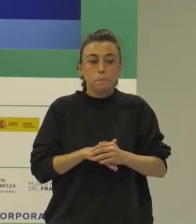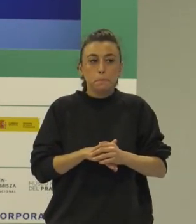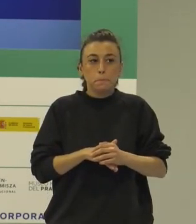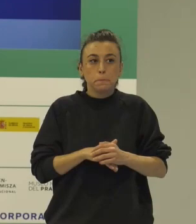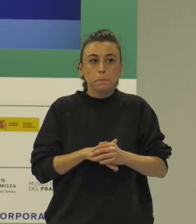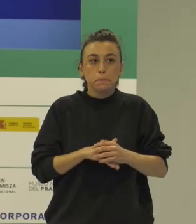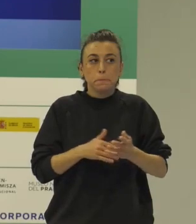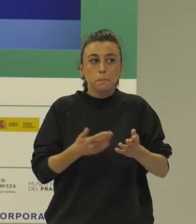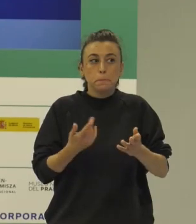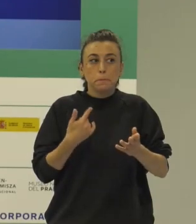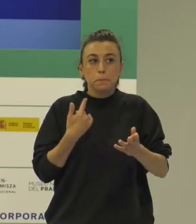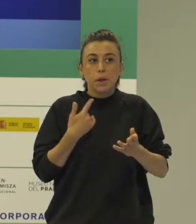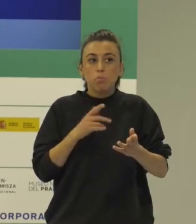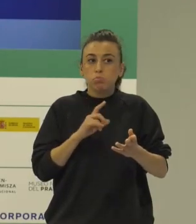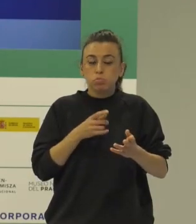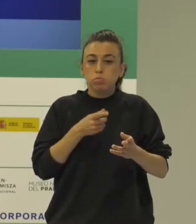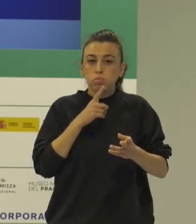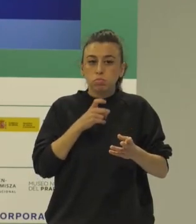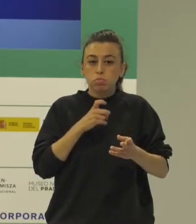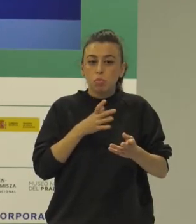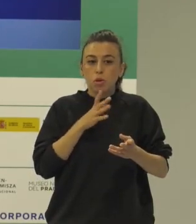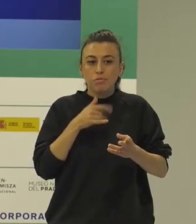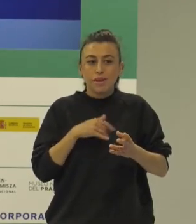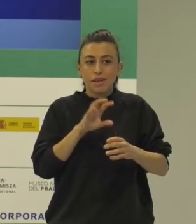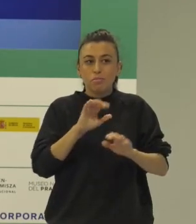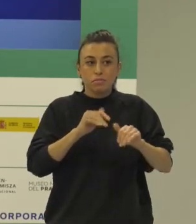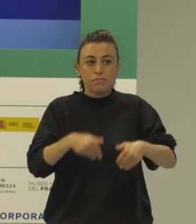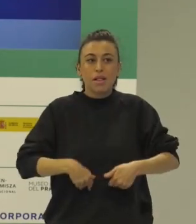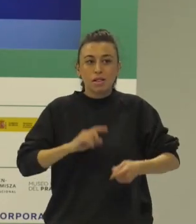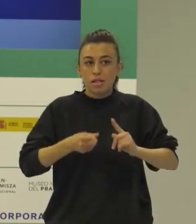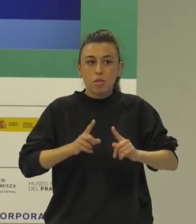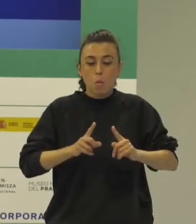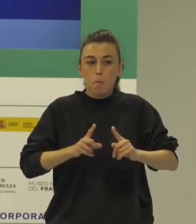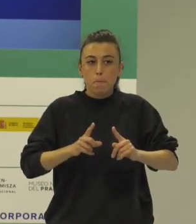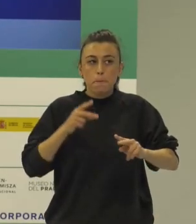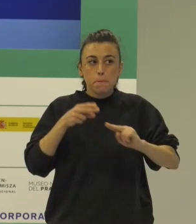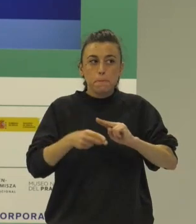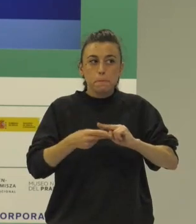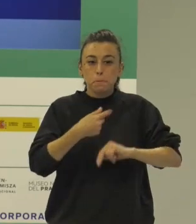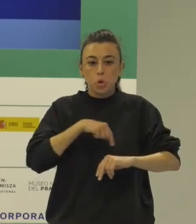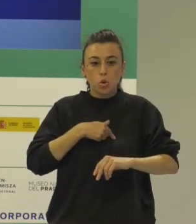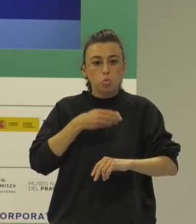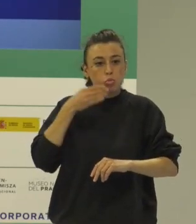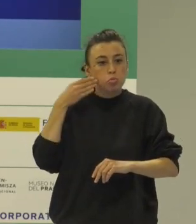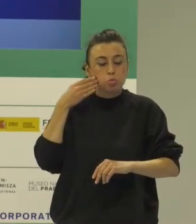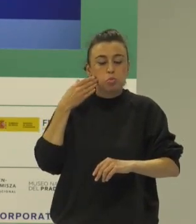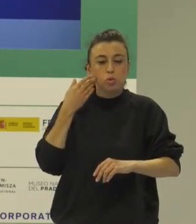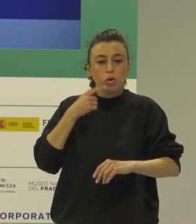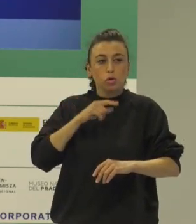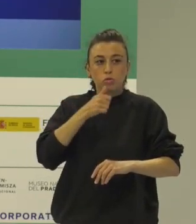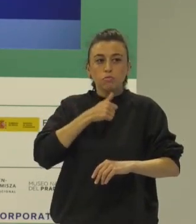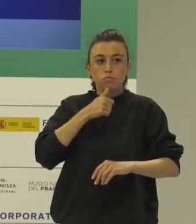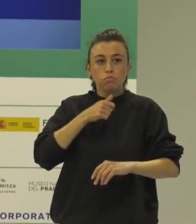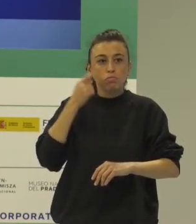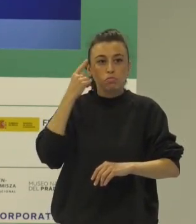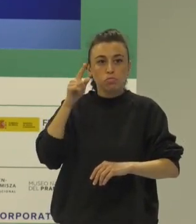a la dictadura. Y eso yo creo que es algo muy digno que hemos sabido soportar los periodistas o llevar,